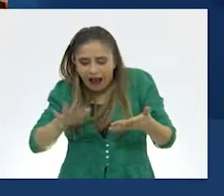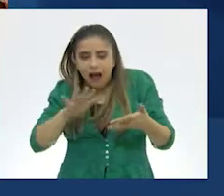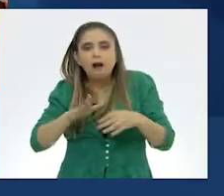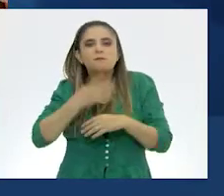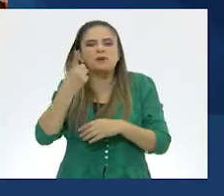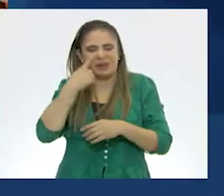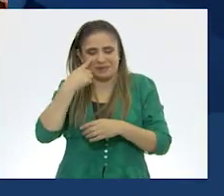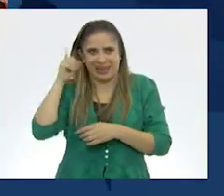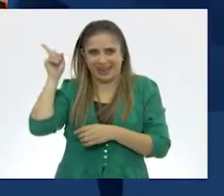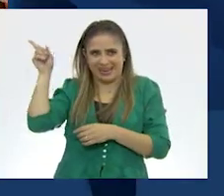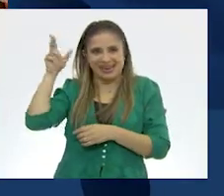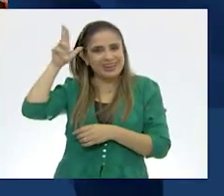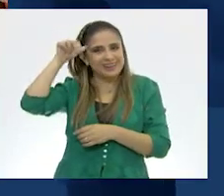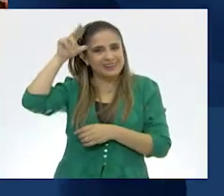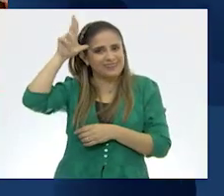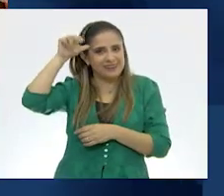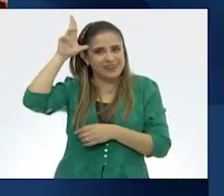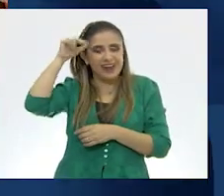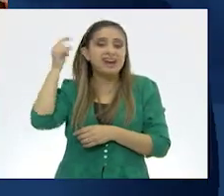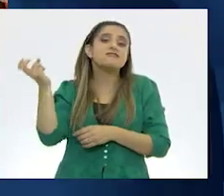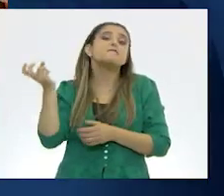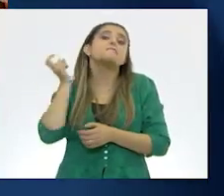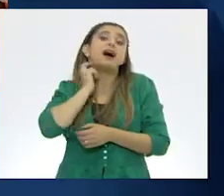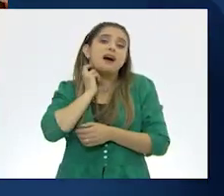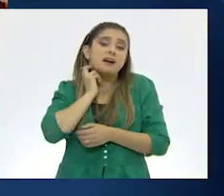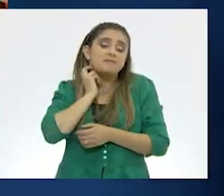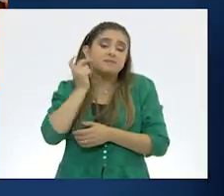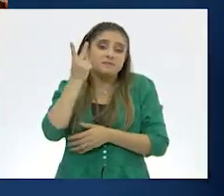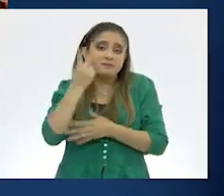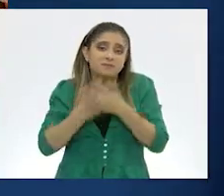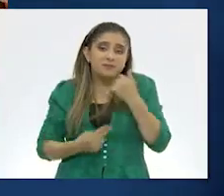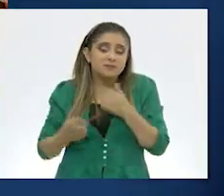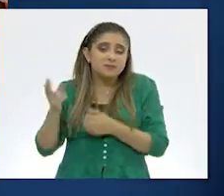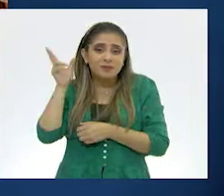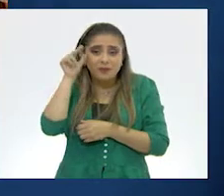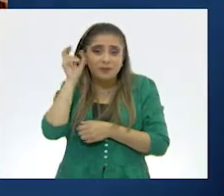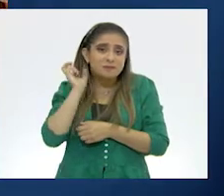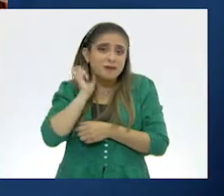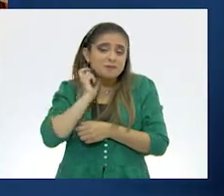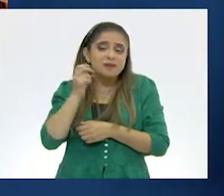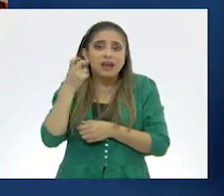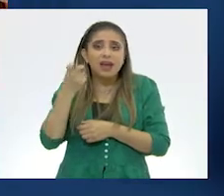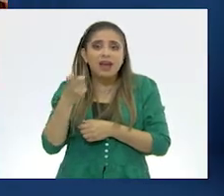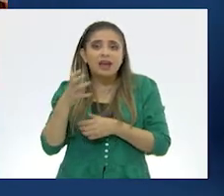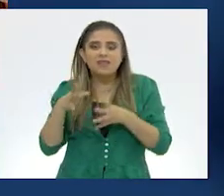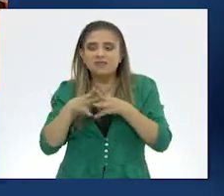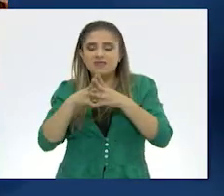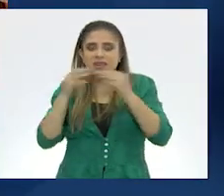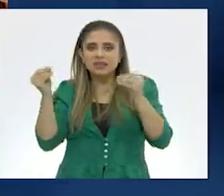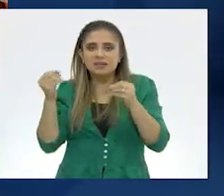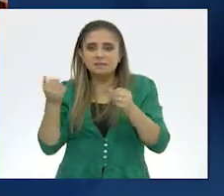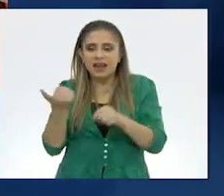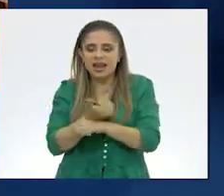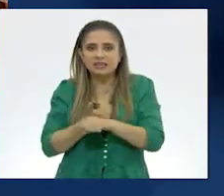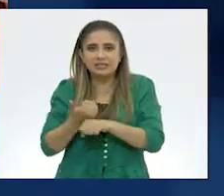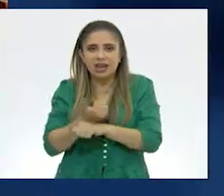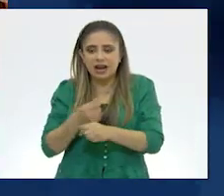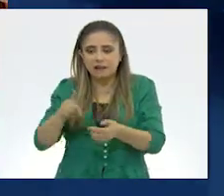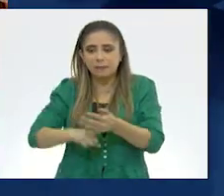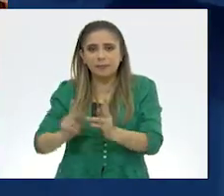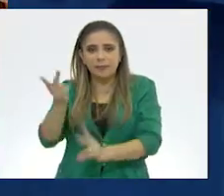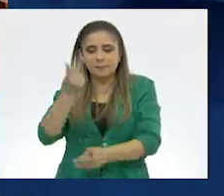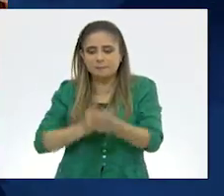conejo vampiro, y que lo que hace es desaparecerle la sangre a los vegetales, los